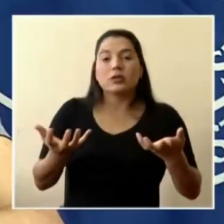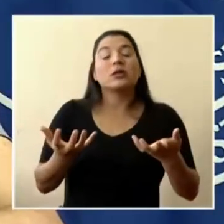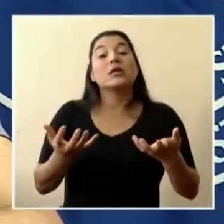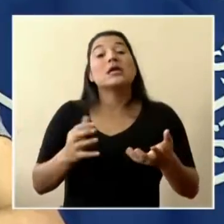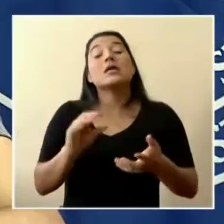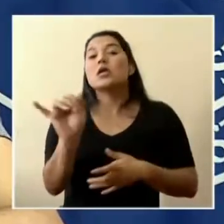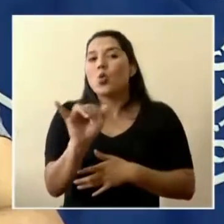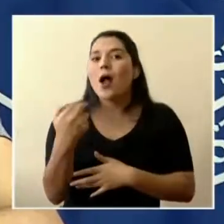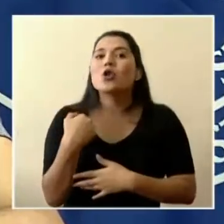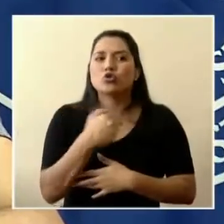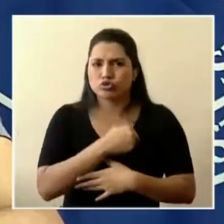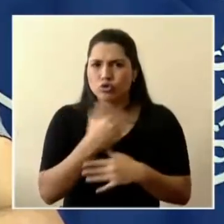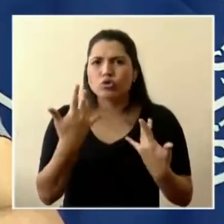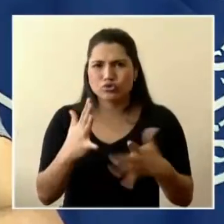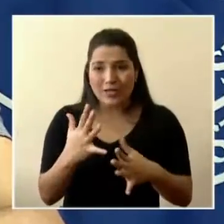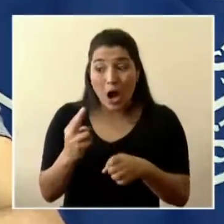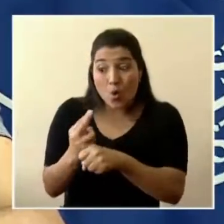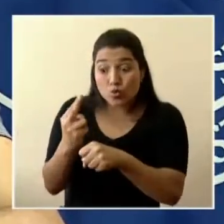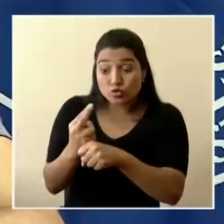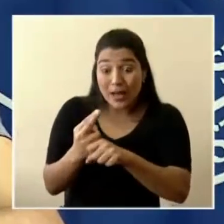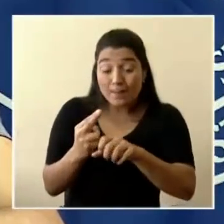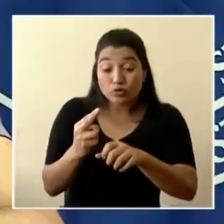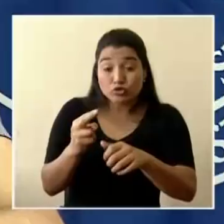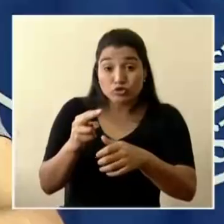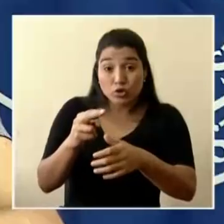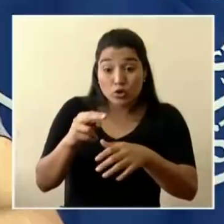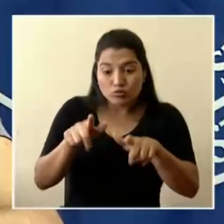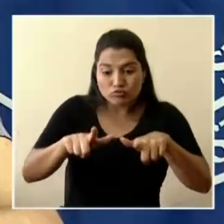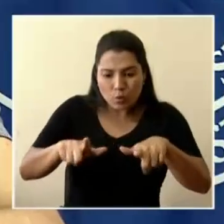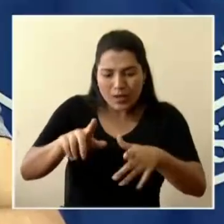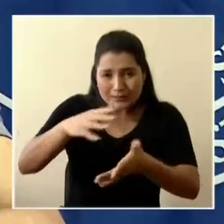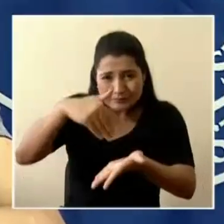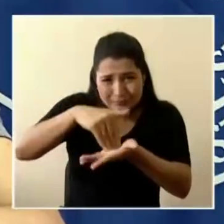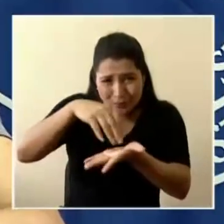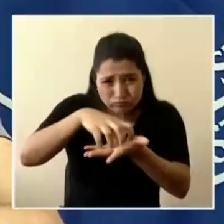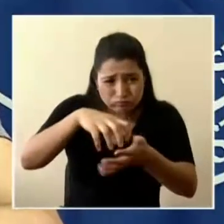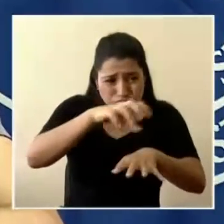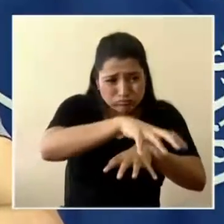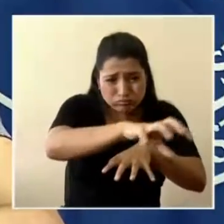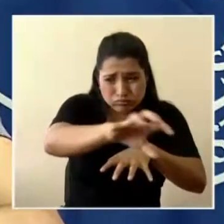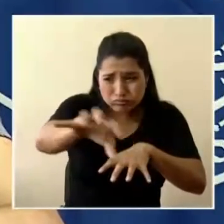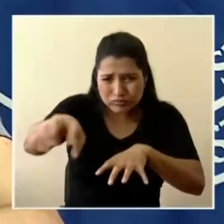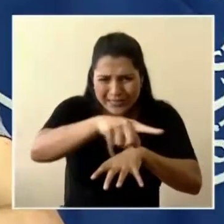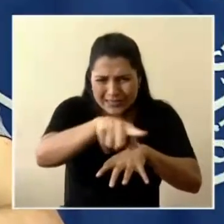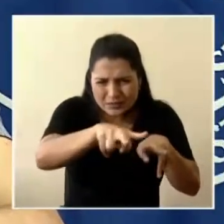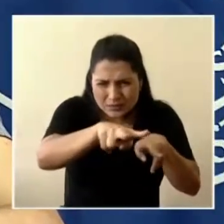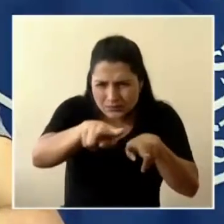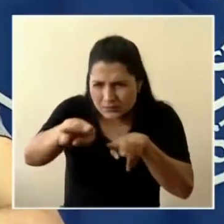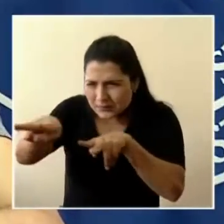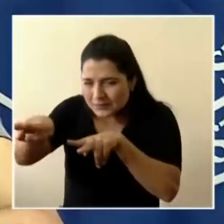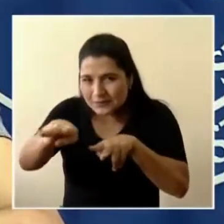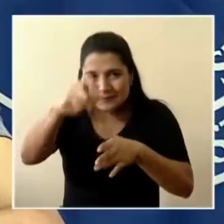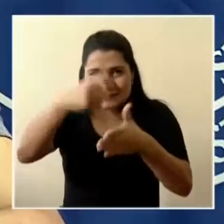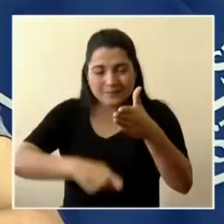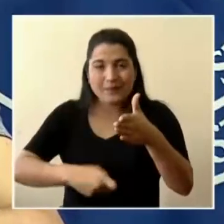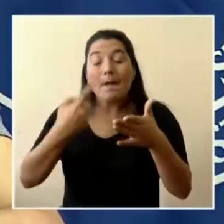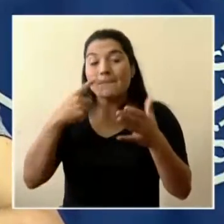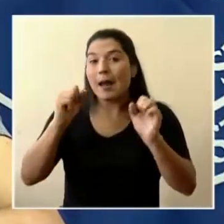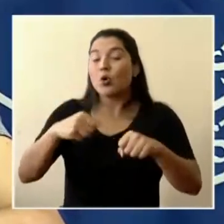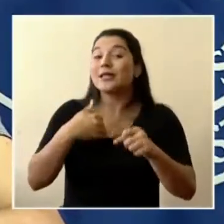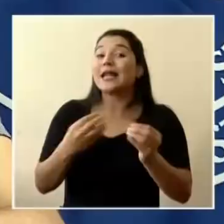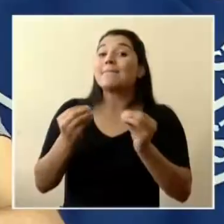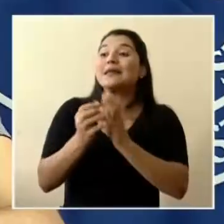vigilancia centinela, que nos permite justamente saber qué virus están circulando en nuestro país, ya incrementamos la capacidad del envío de muestras de